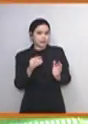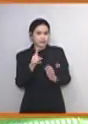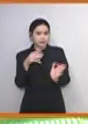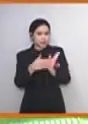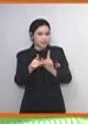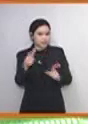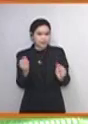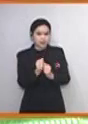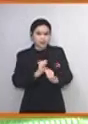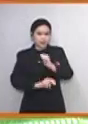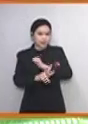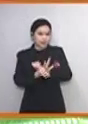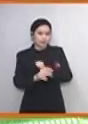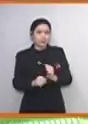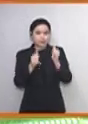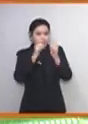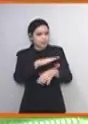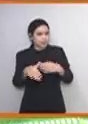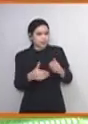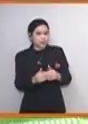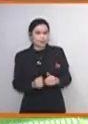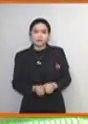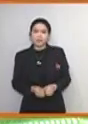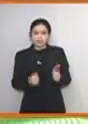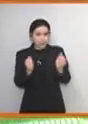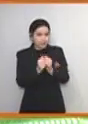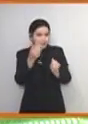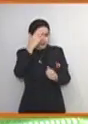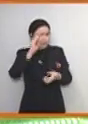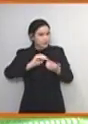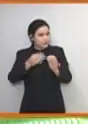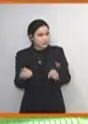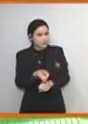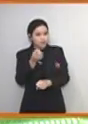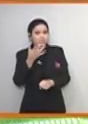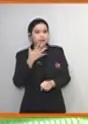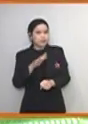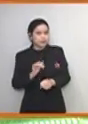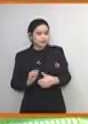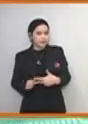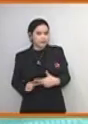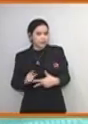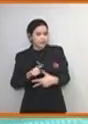lempiras junto a Pega 3. Atentos y acompáñame con el primer número ganador, suerte.